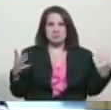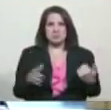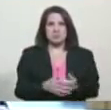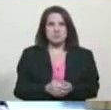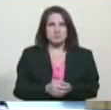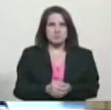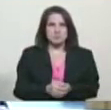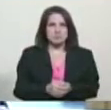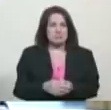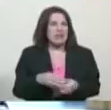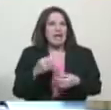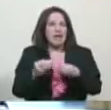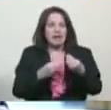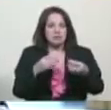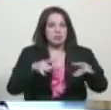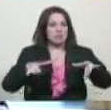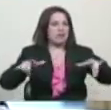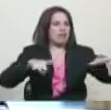Han puesto un títere